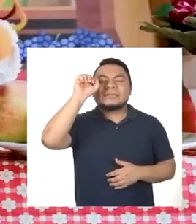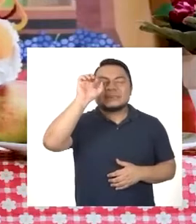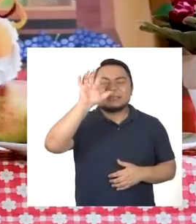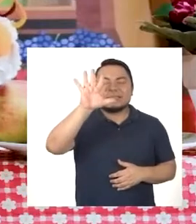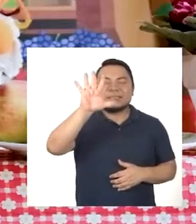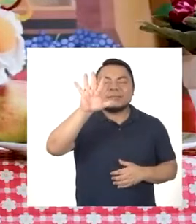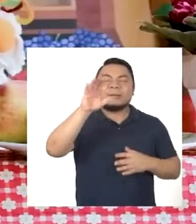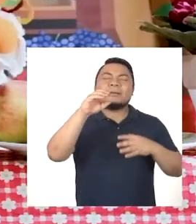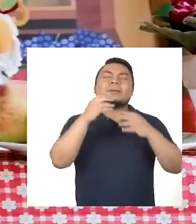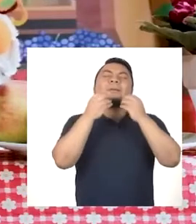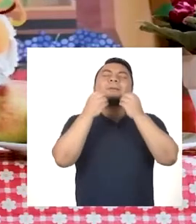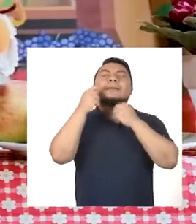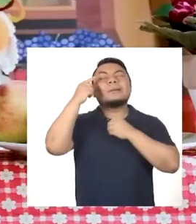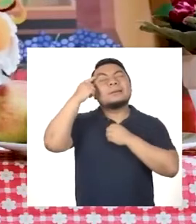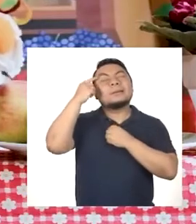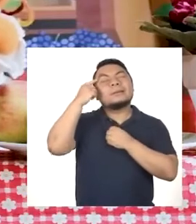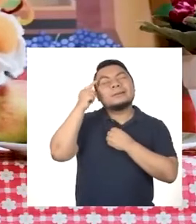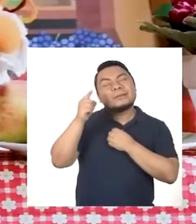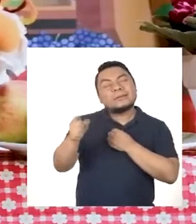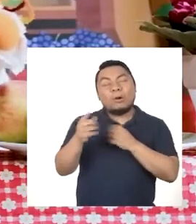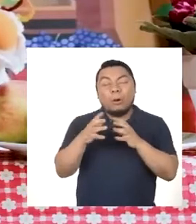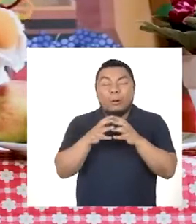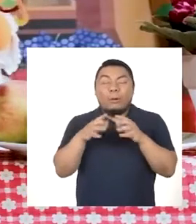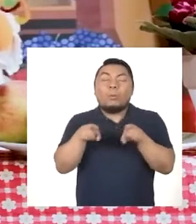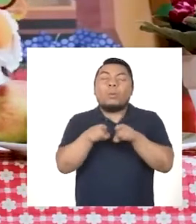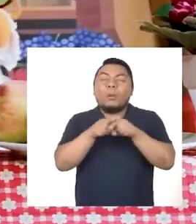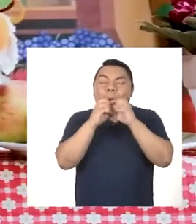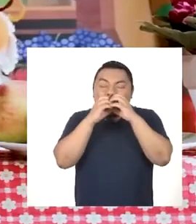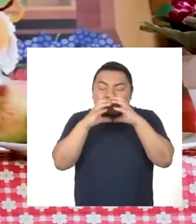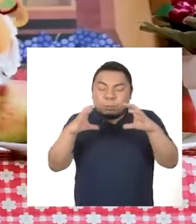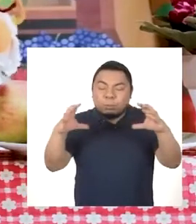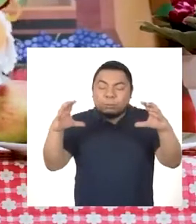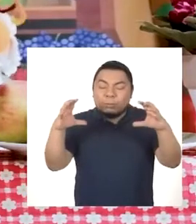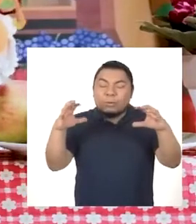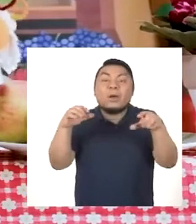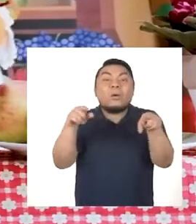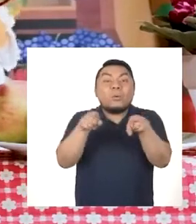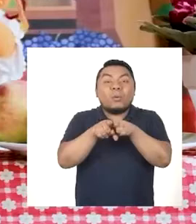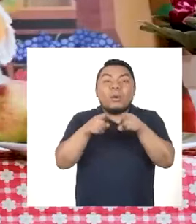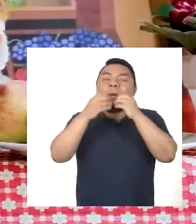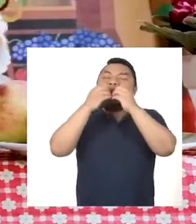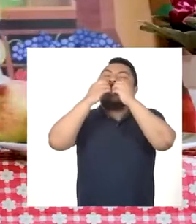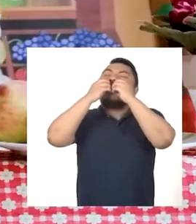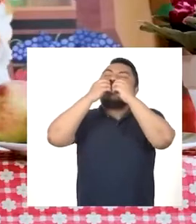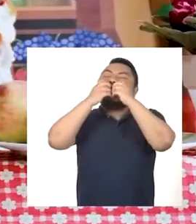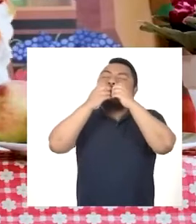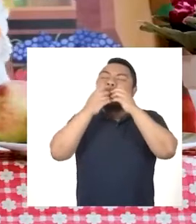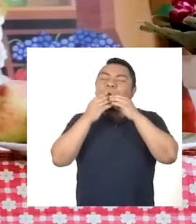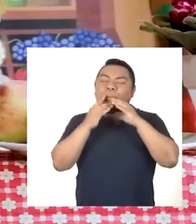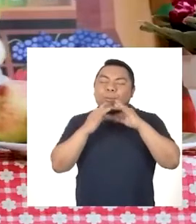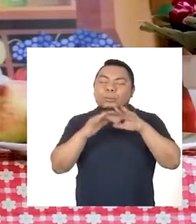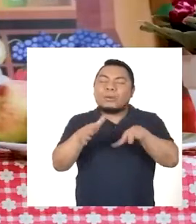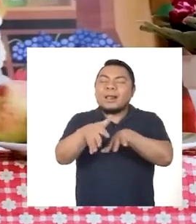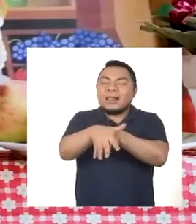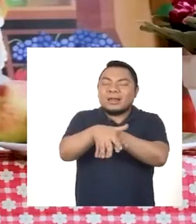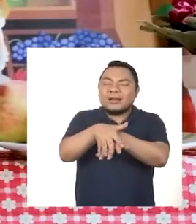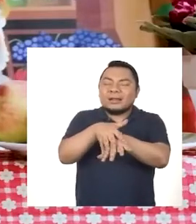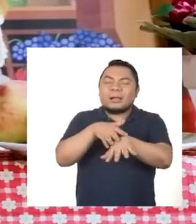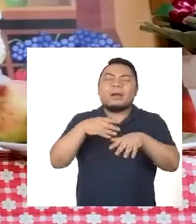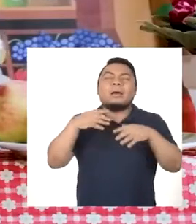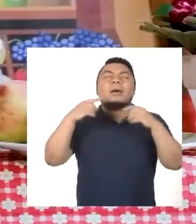5. Imagina que eres un globo que se llenó de aire y ahora botamos el aire por la boca